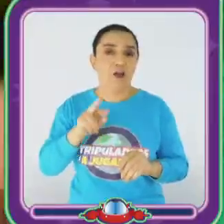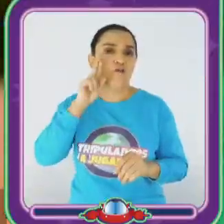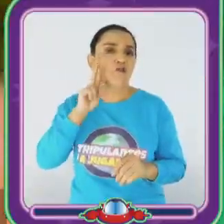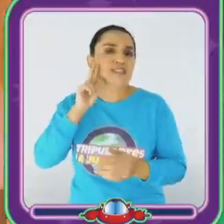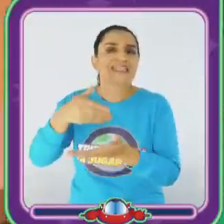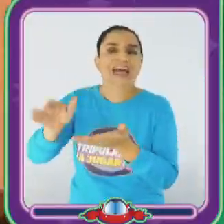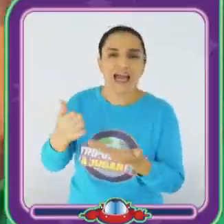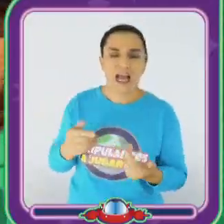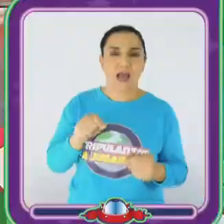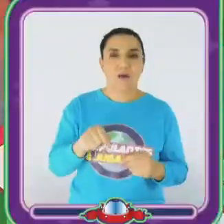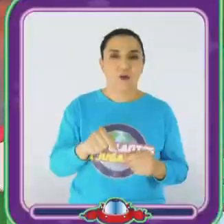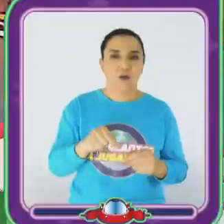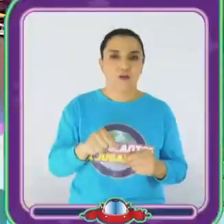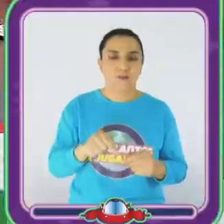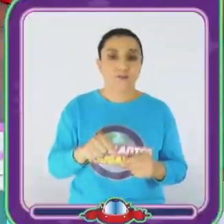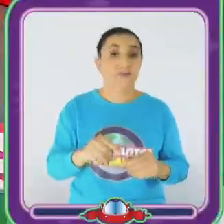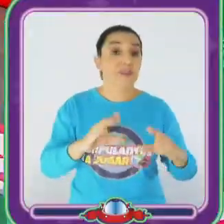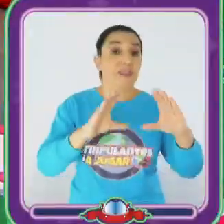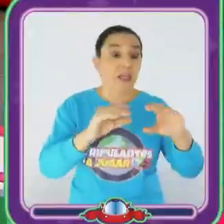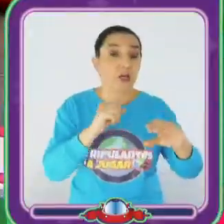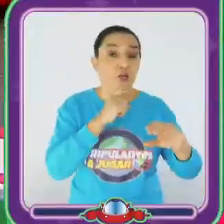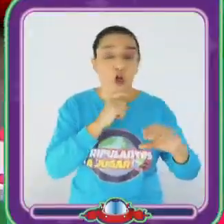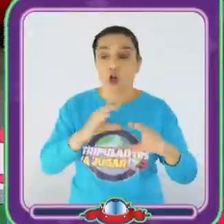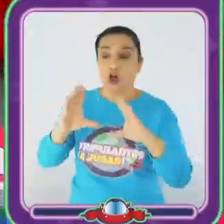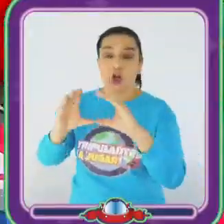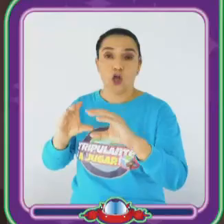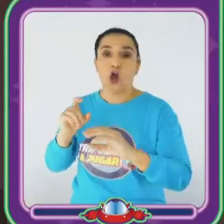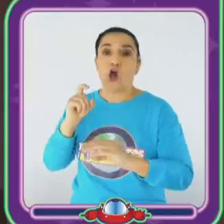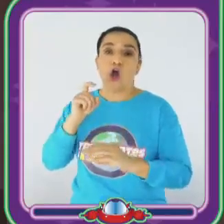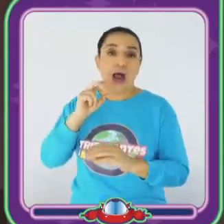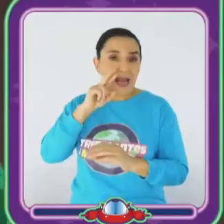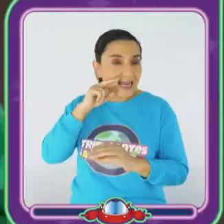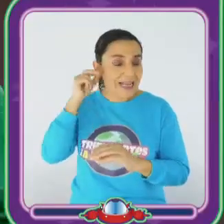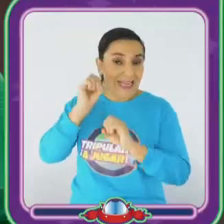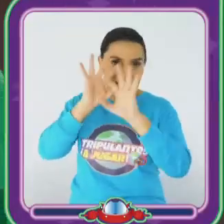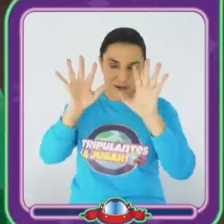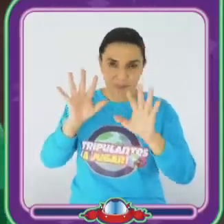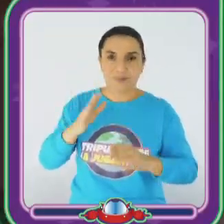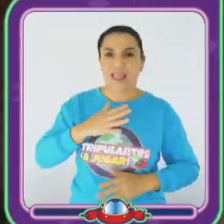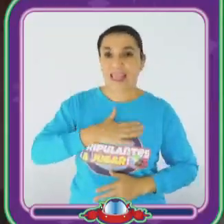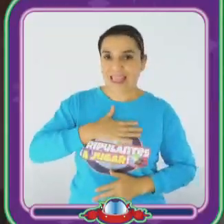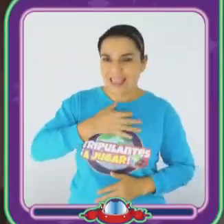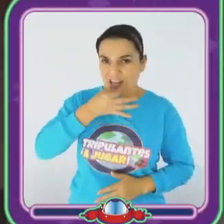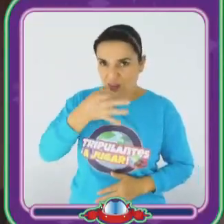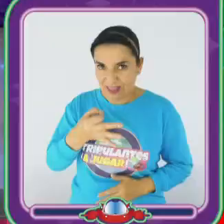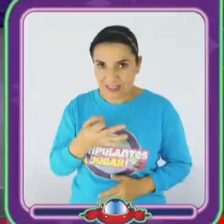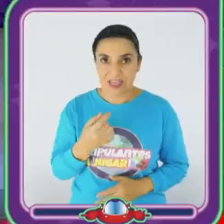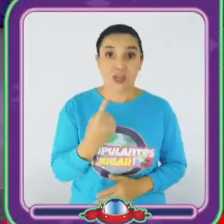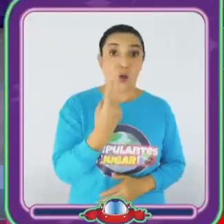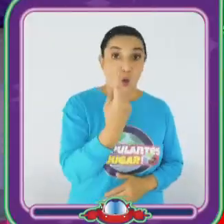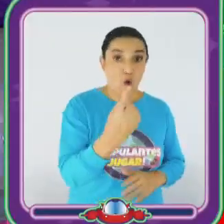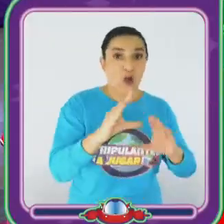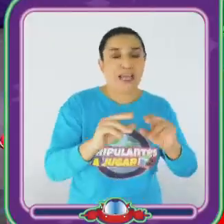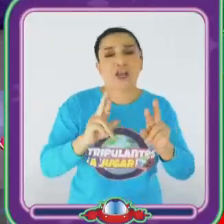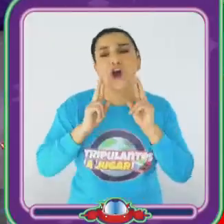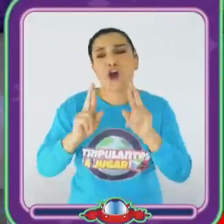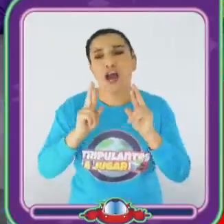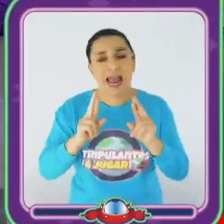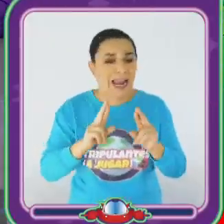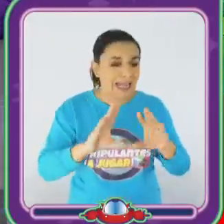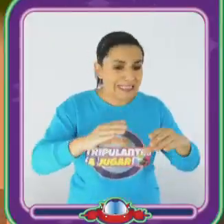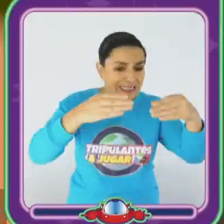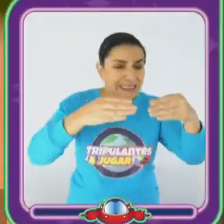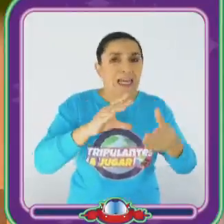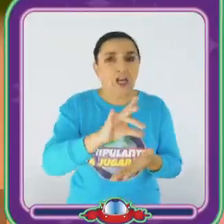El fucsia lo sacamos y dejamos el rojo y el lila. Ahora, les quiero decir, tripulación, en uno de estos dos cojines, ojalá que